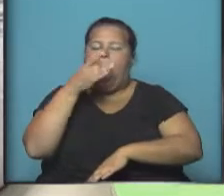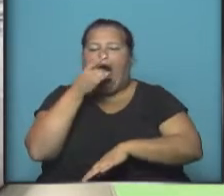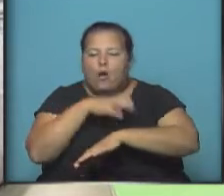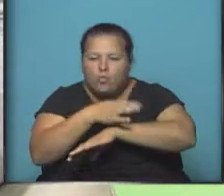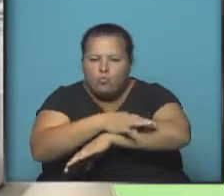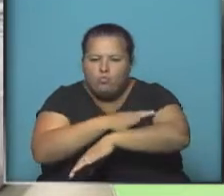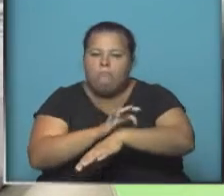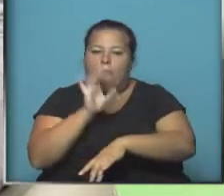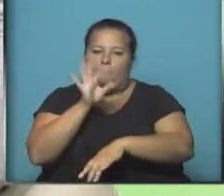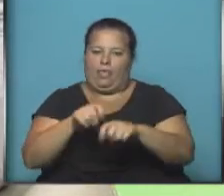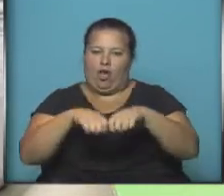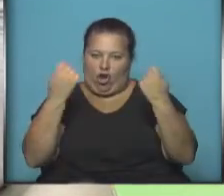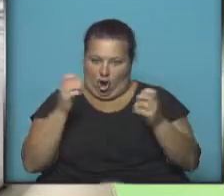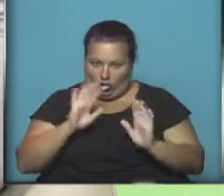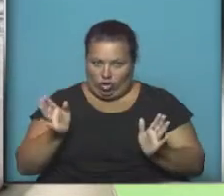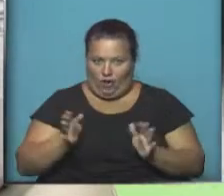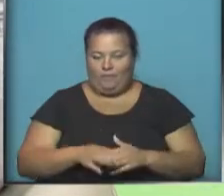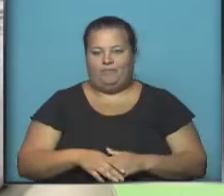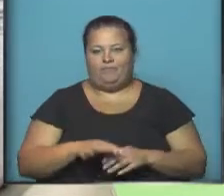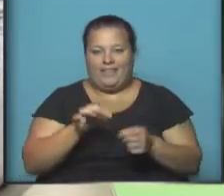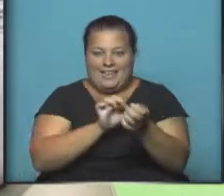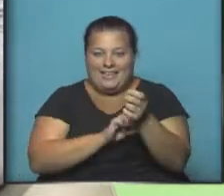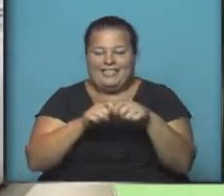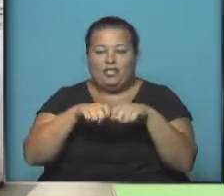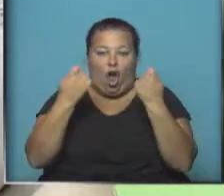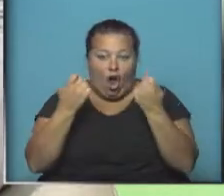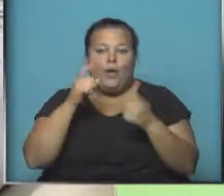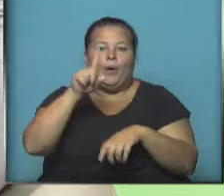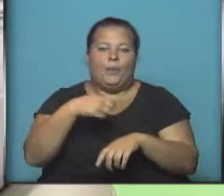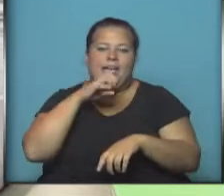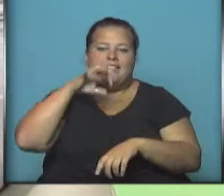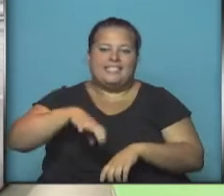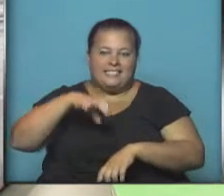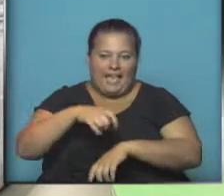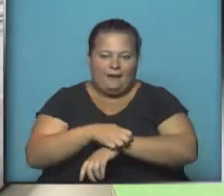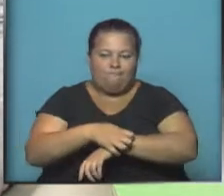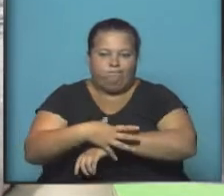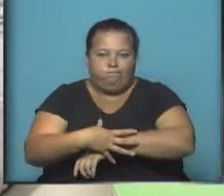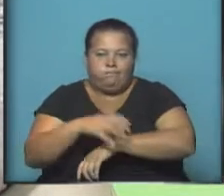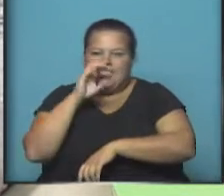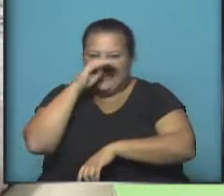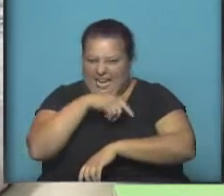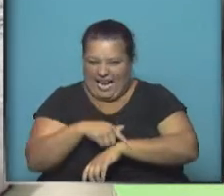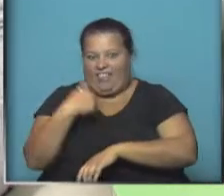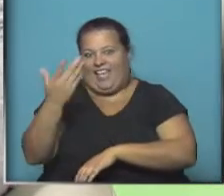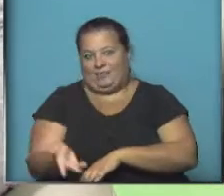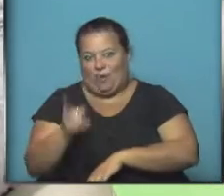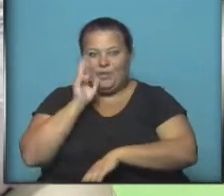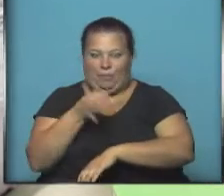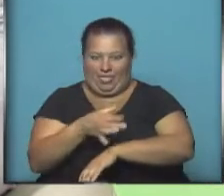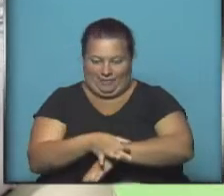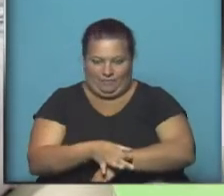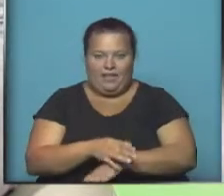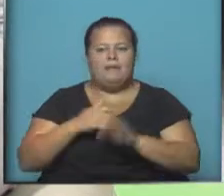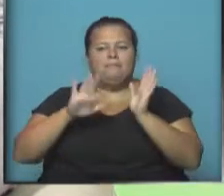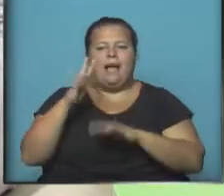lesión ligamentaria. El ligamento se corta y eso genera un sangrado y es el hematoma posterior que genera el esguince. Generalmente